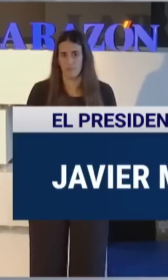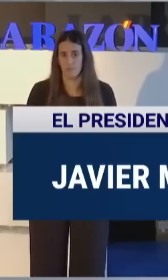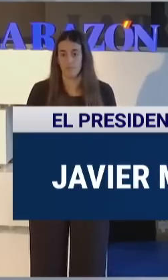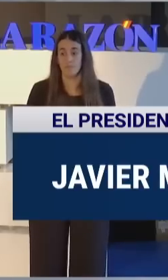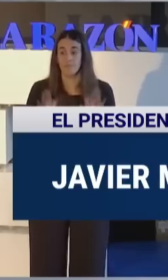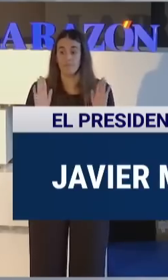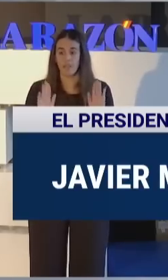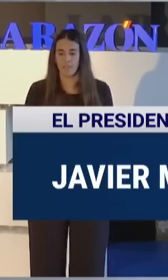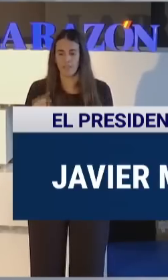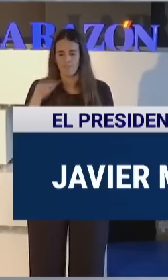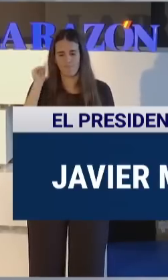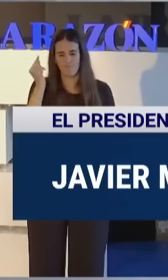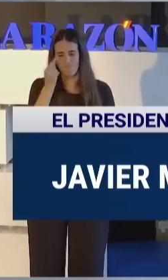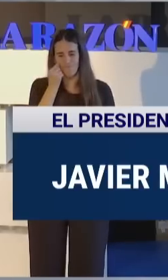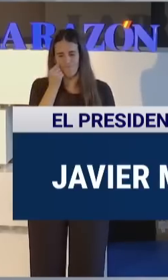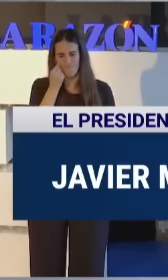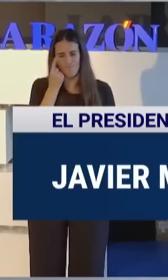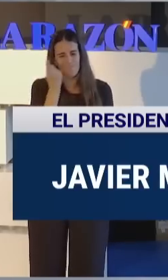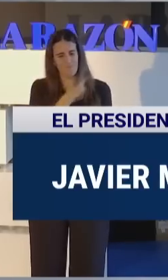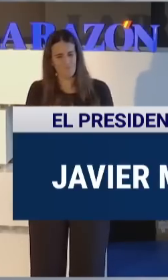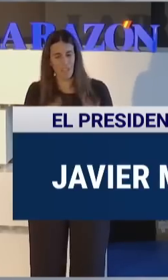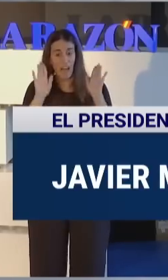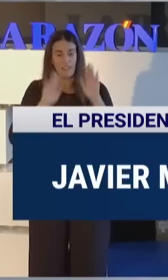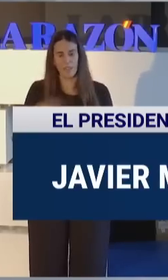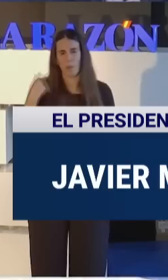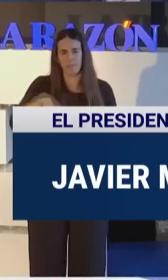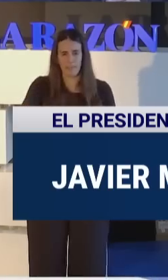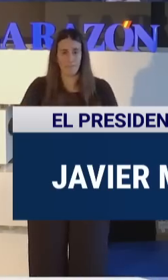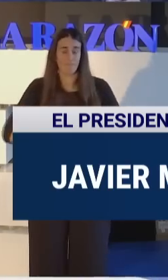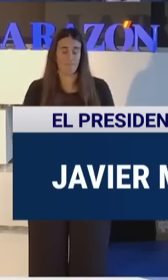para otra cosa. Y bueno, terminé siendo presidente.